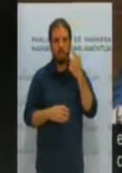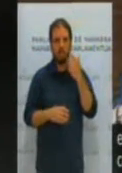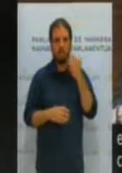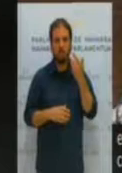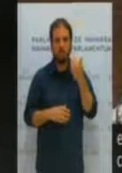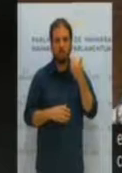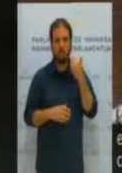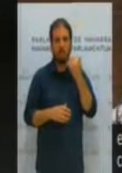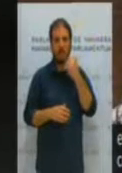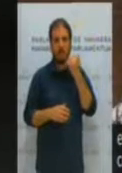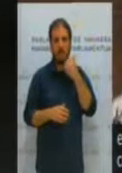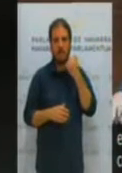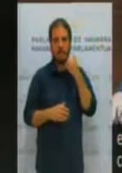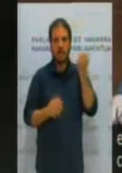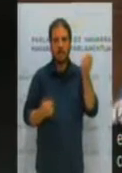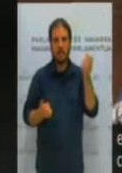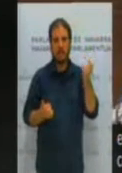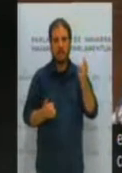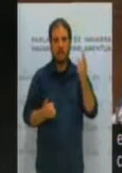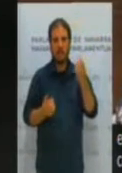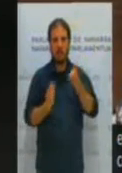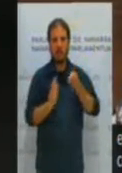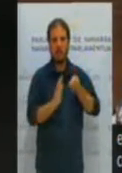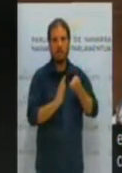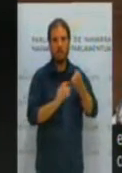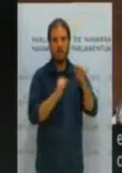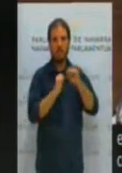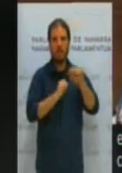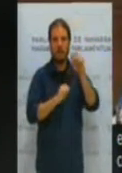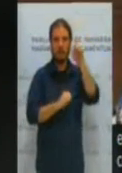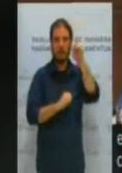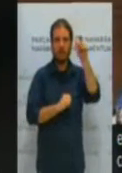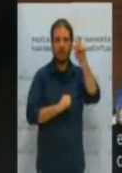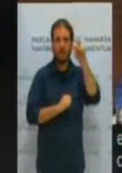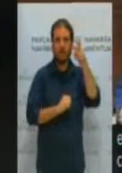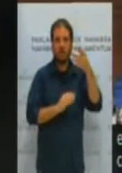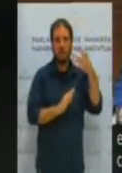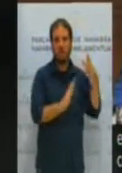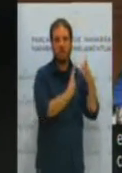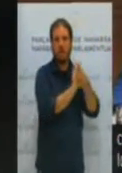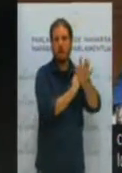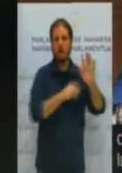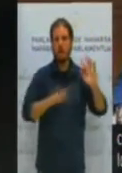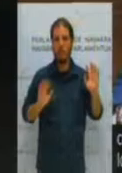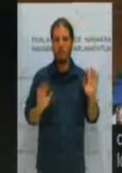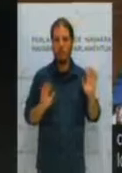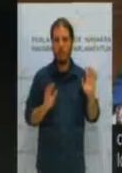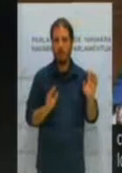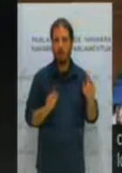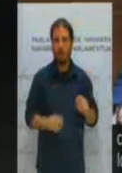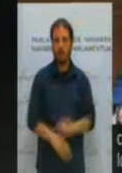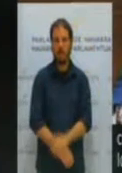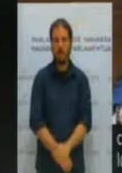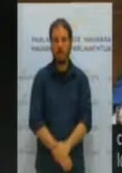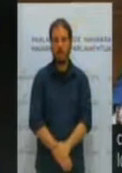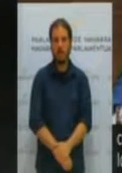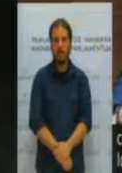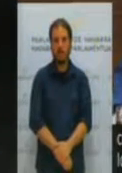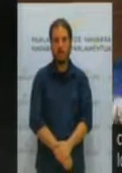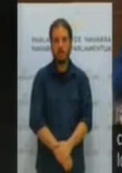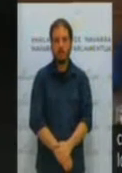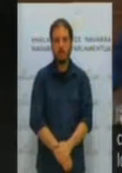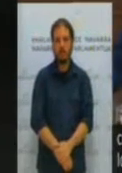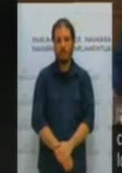a constituir como portavoz, como defensor del pueblo, vitalicio. Con lo cual,